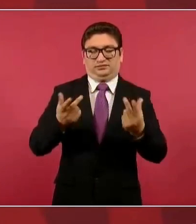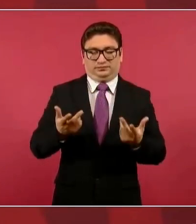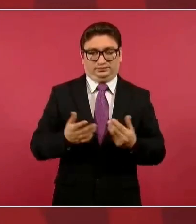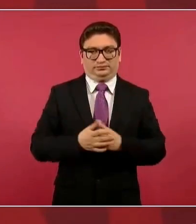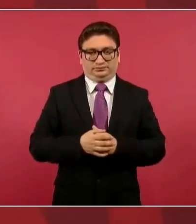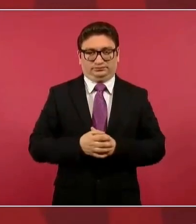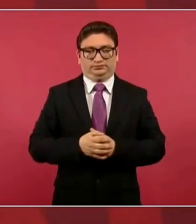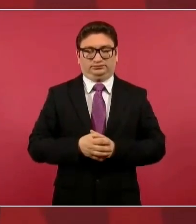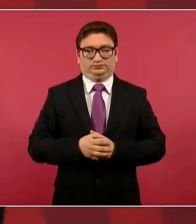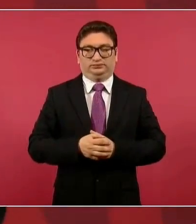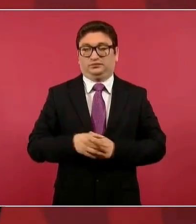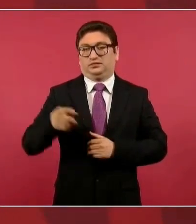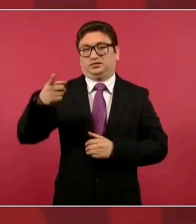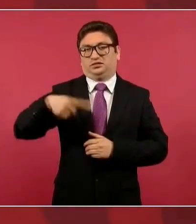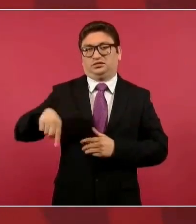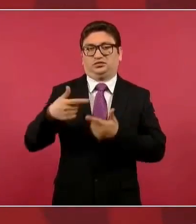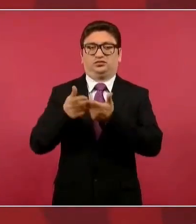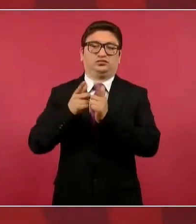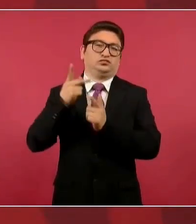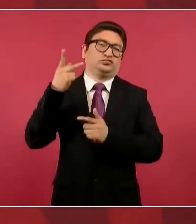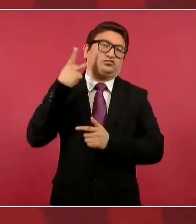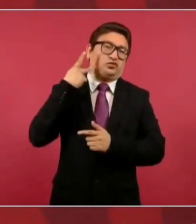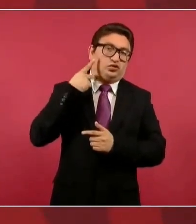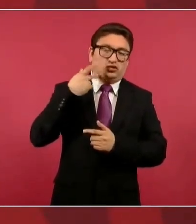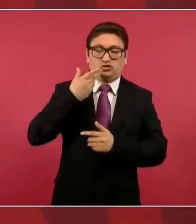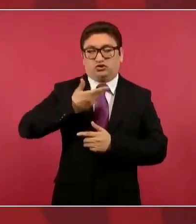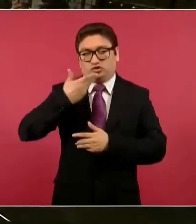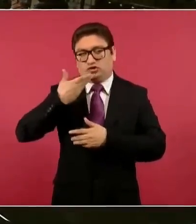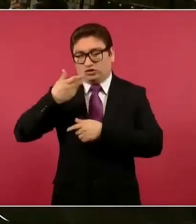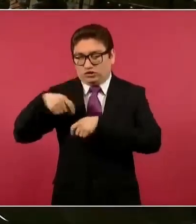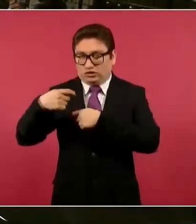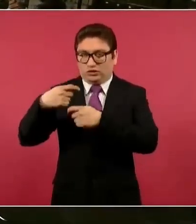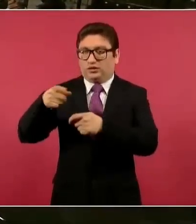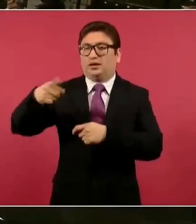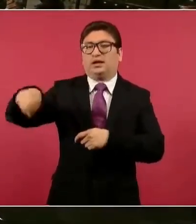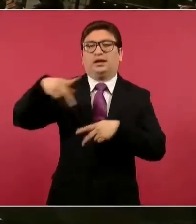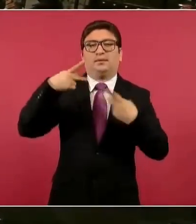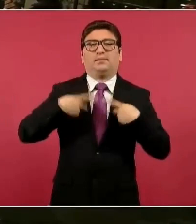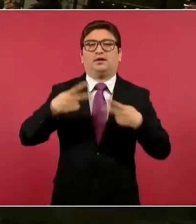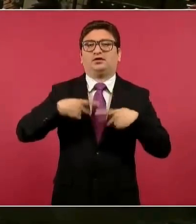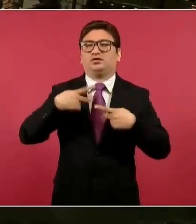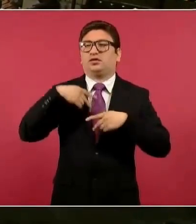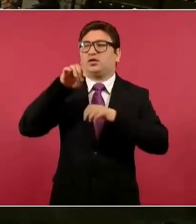los del bloque conservador, engañando a muchísima gente